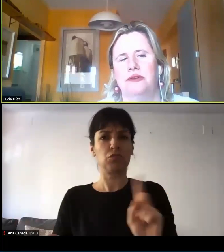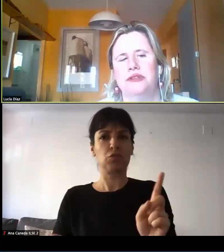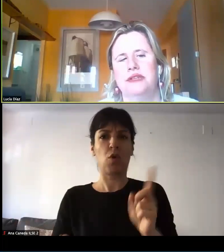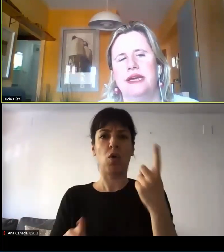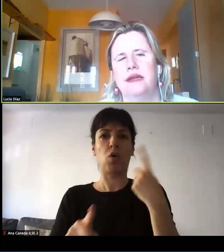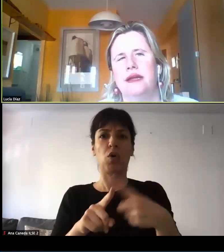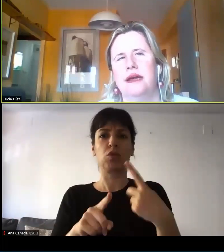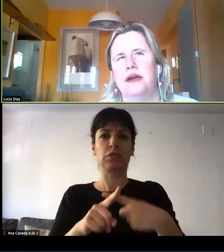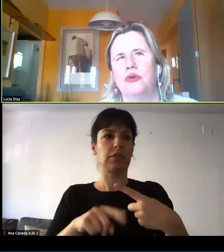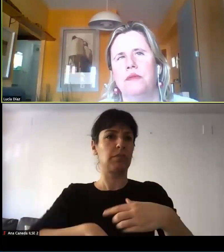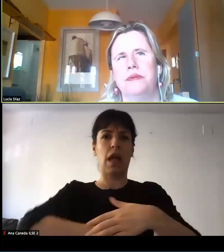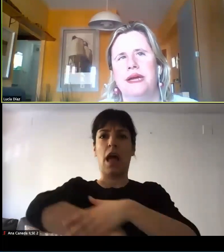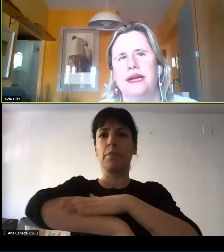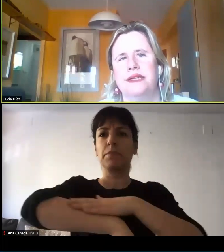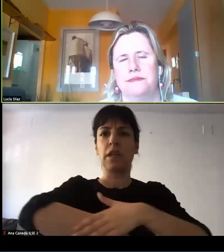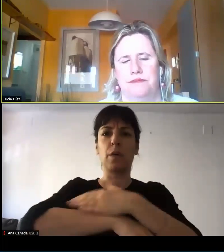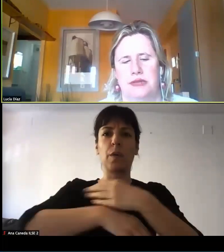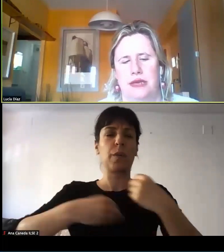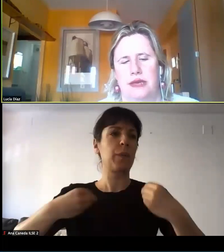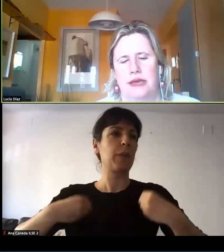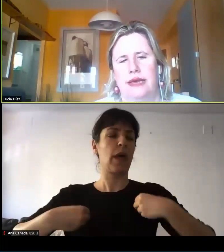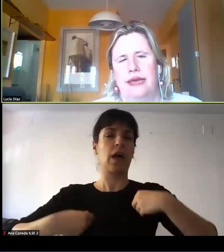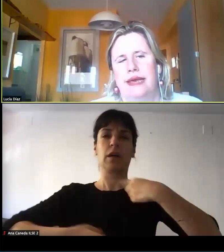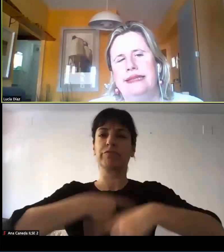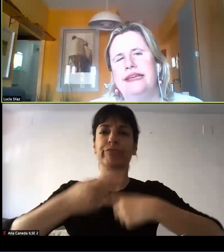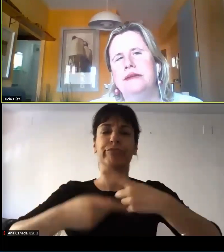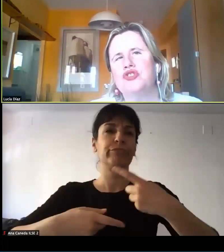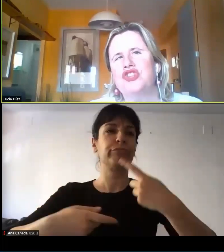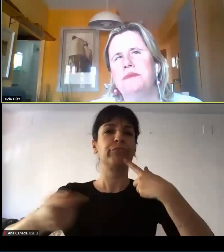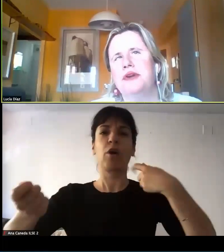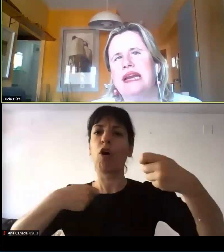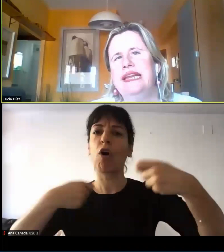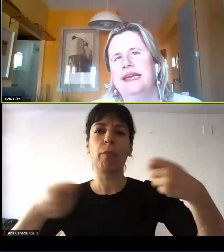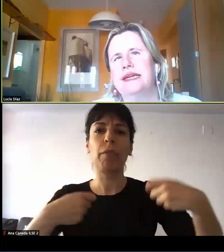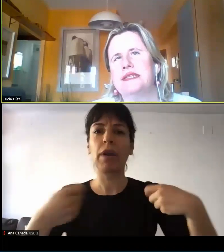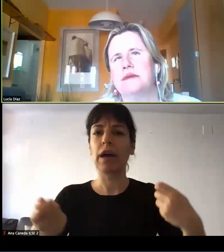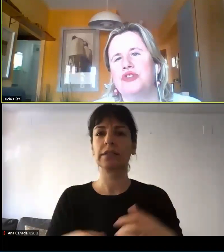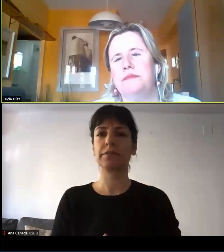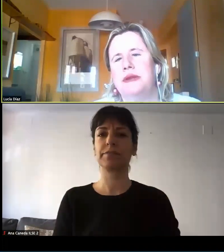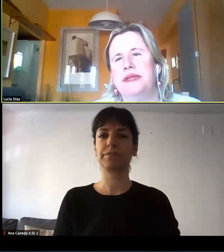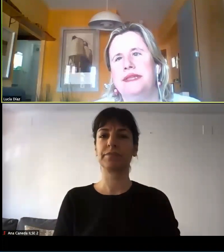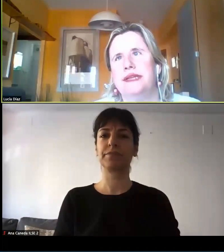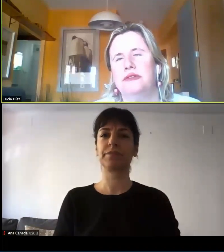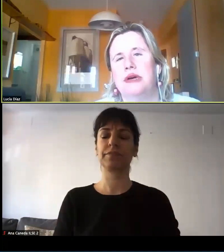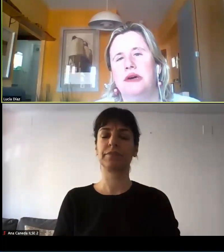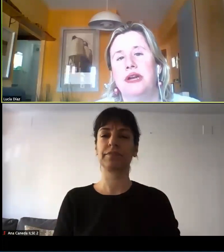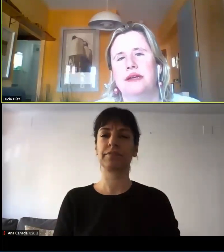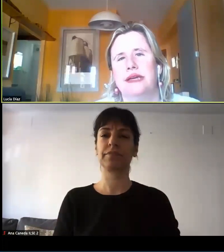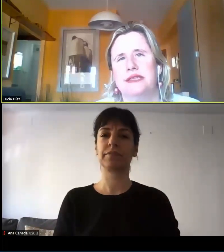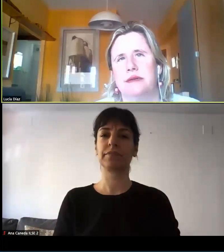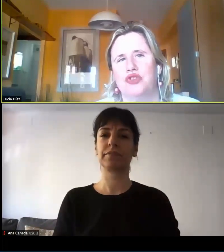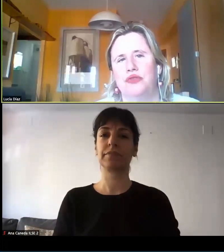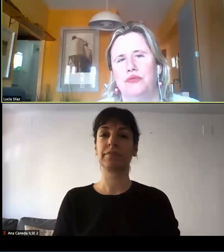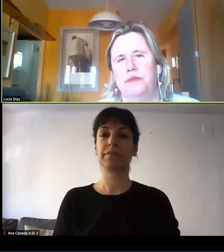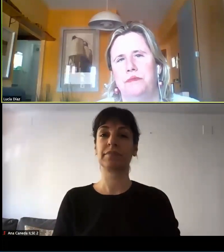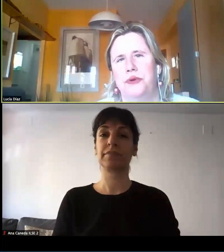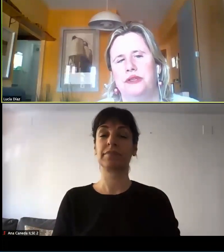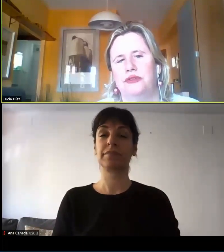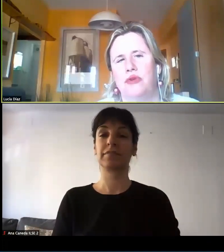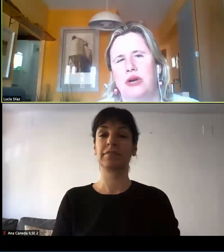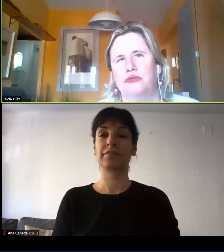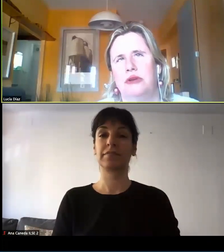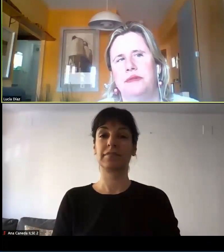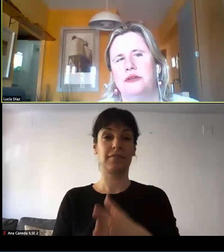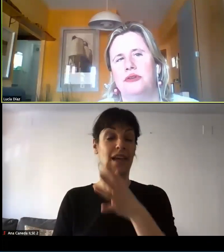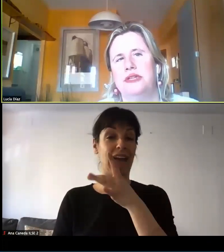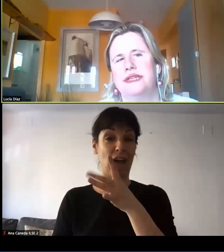la vida cotidiana, compras. Tenemos también una línea que estamos implementando ahora, que estamos en un